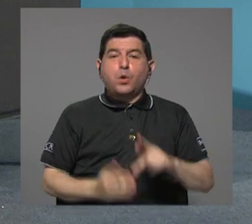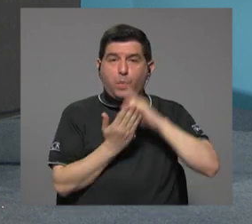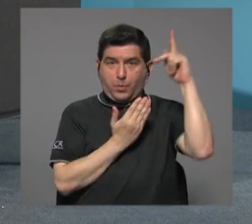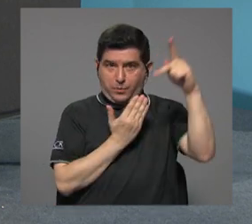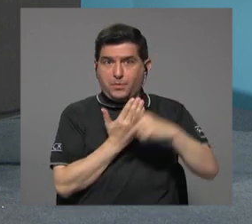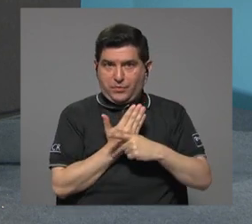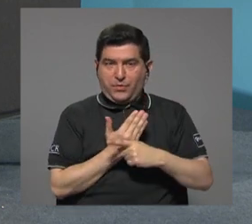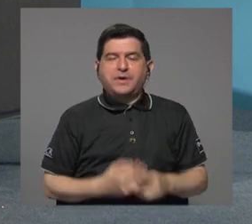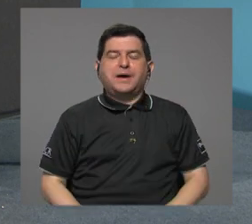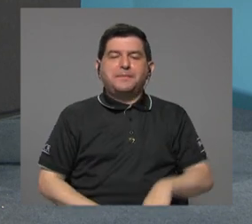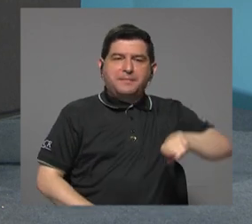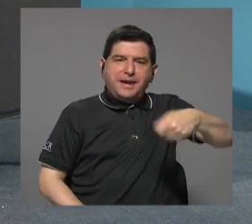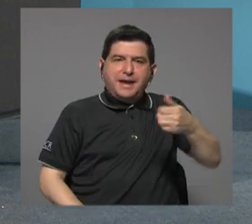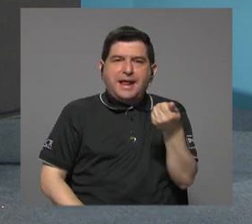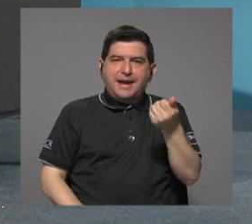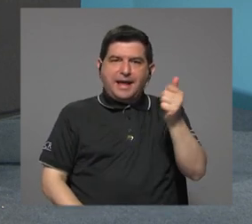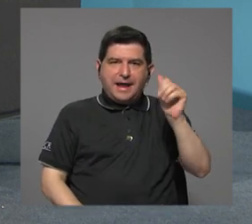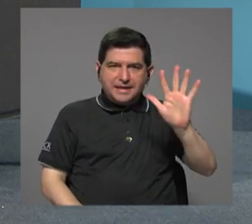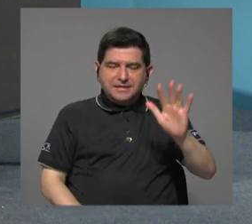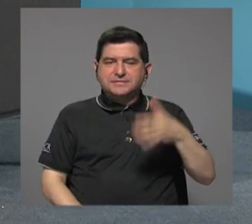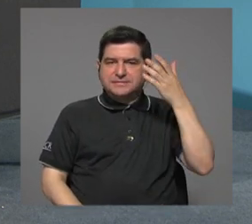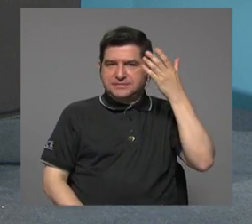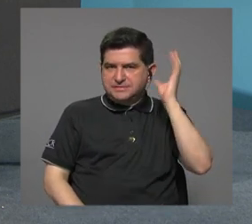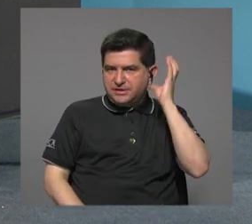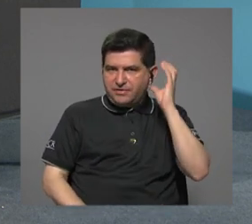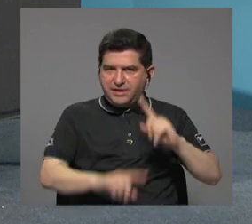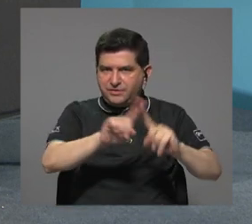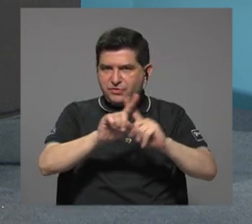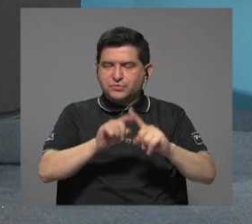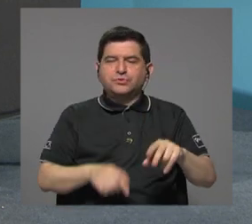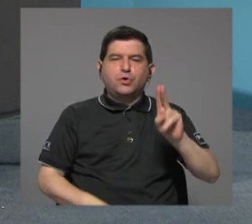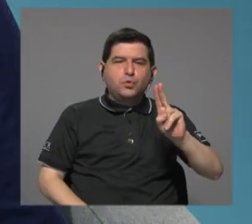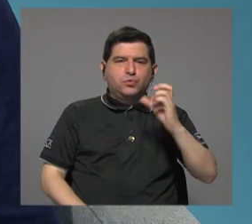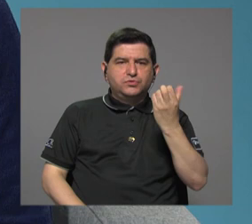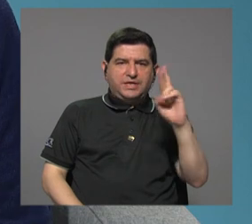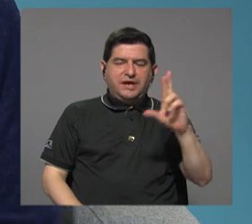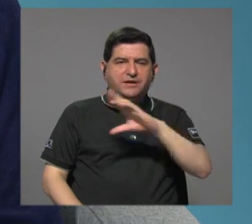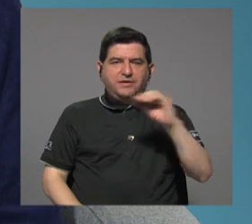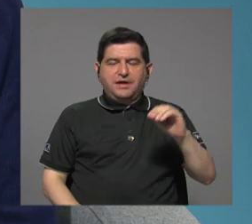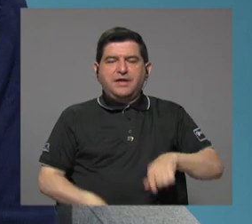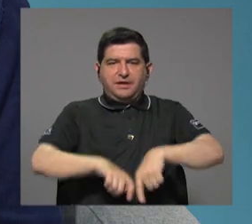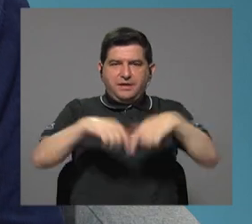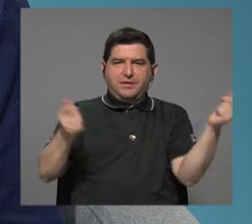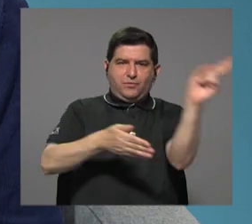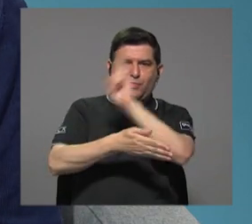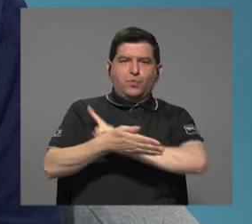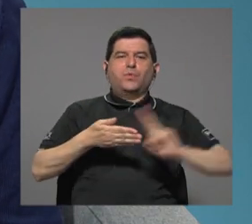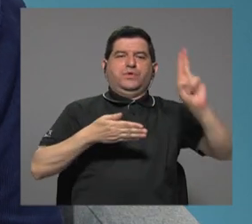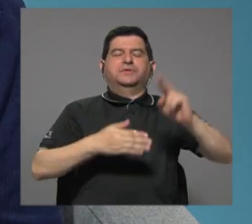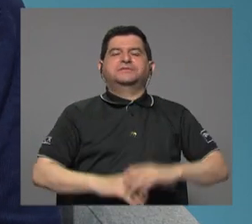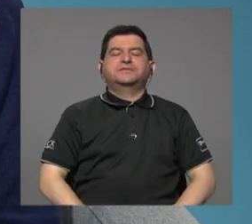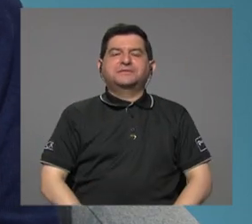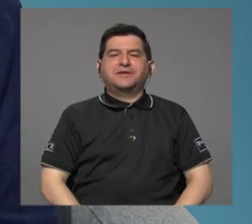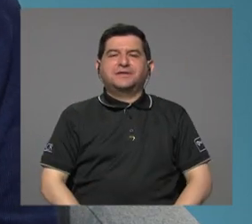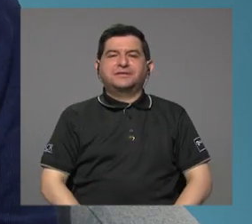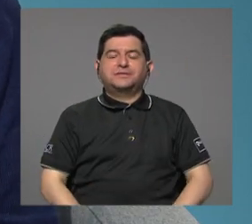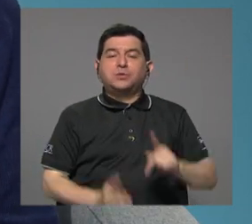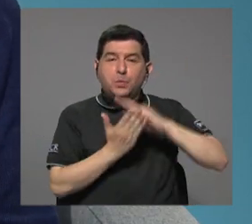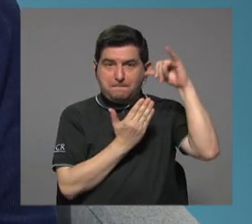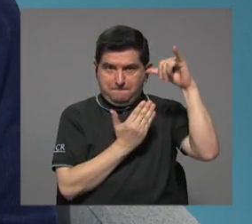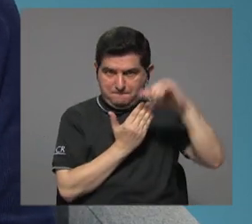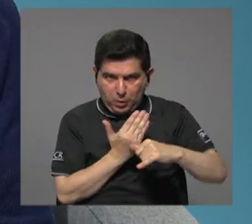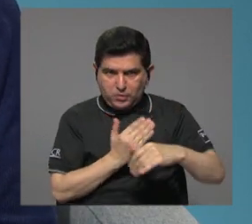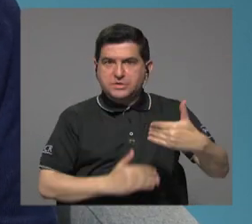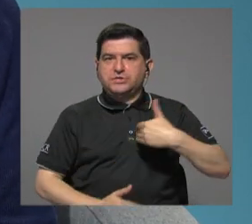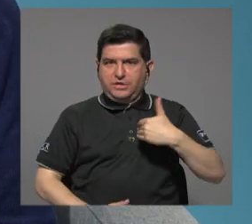del canal 15 las radioemisoras de la universidad costa rica y el semanario universidad un proyecto